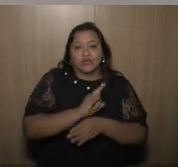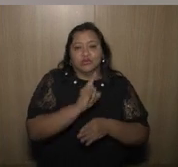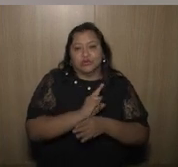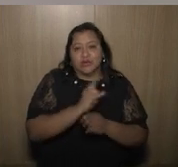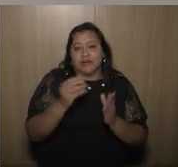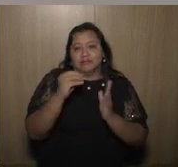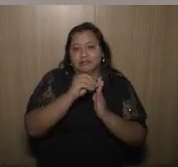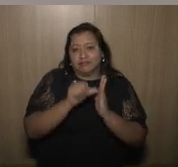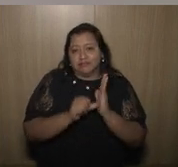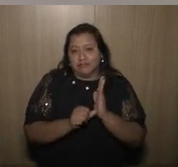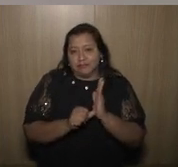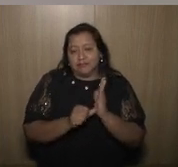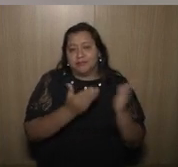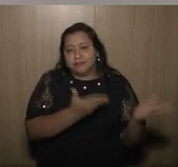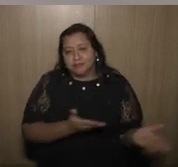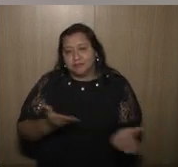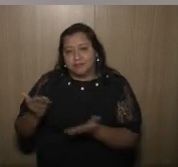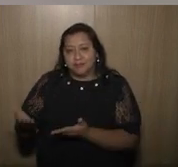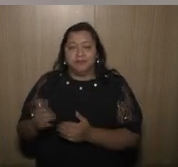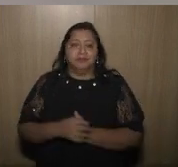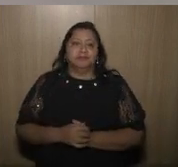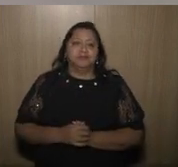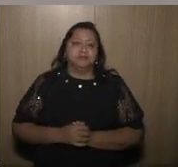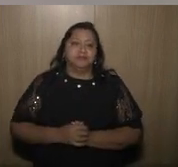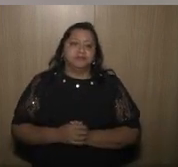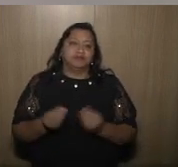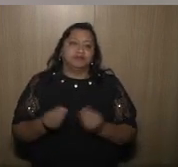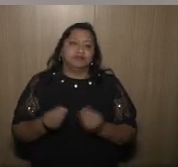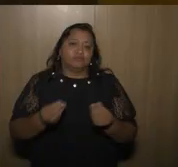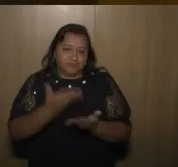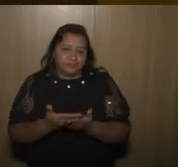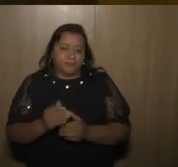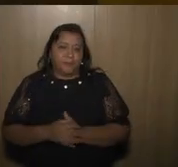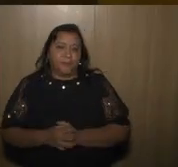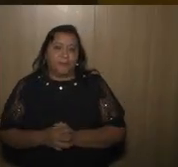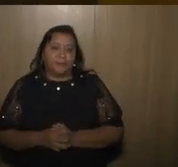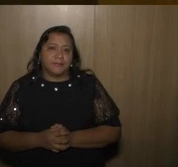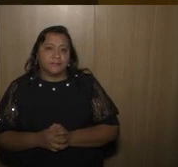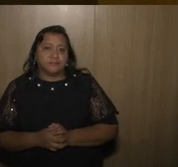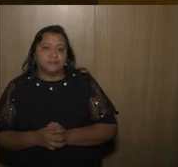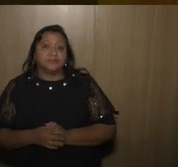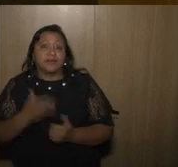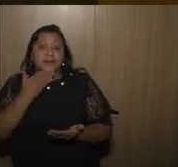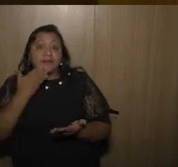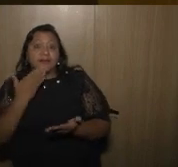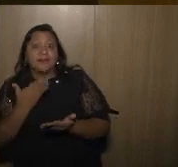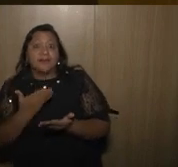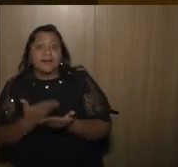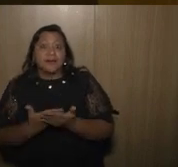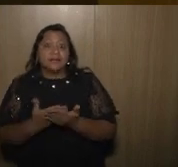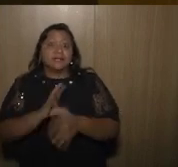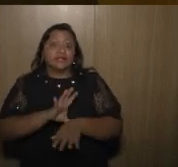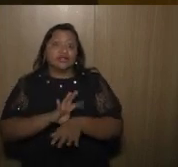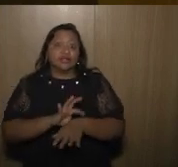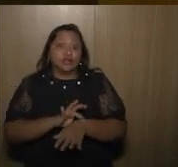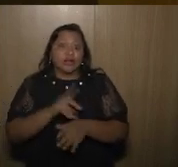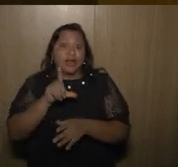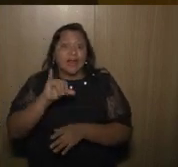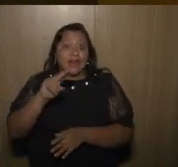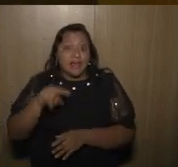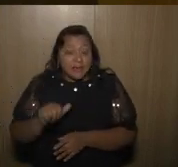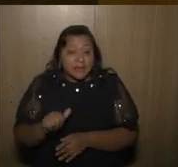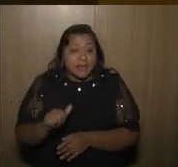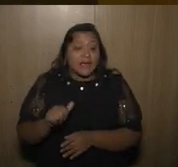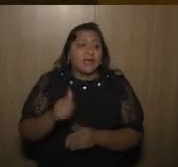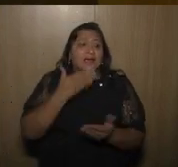paso más hacia un Estado al servicio de los ciudadanos. Muchísimas gracias. Gracias, doctora Lina María Moncaliano, y a la doctora